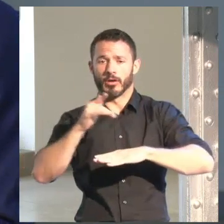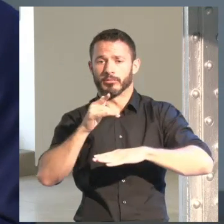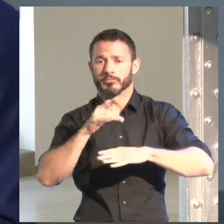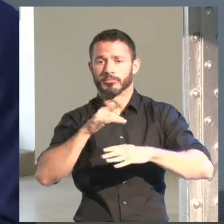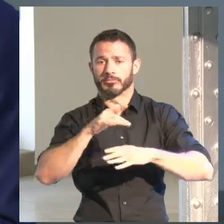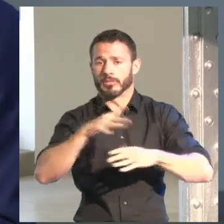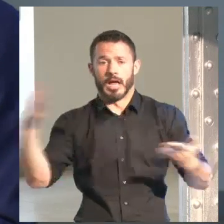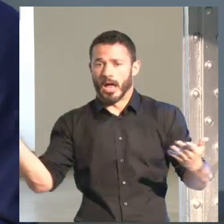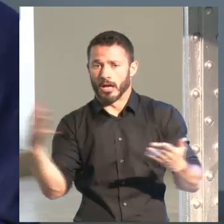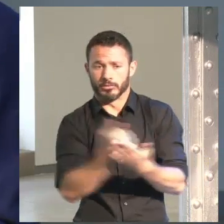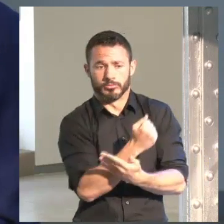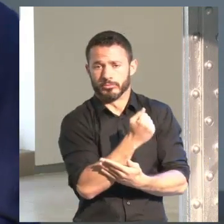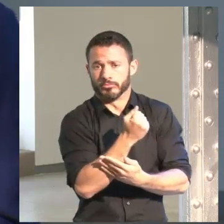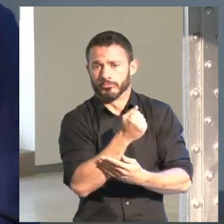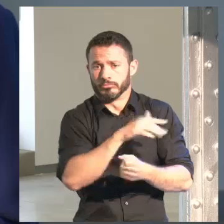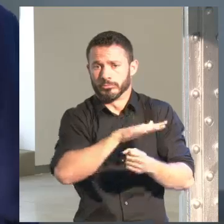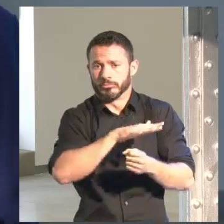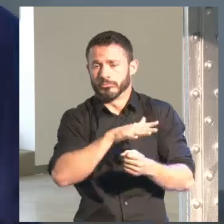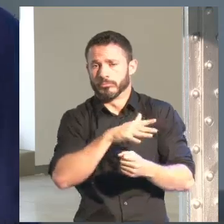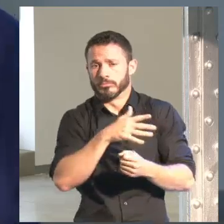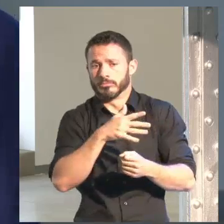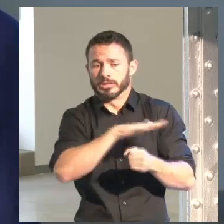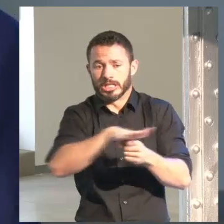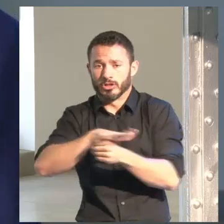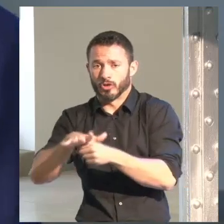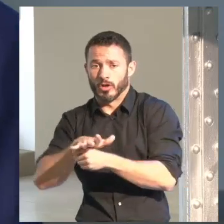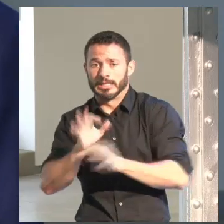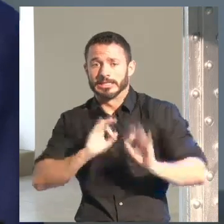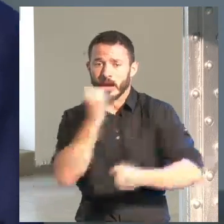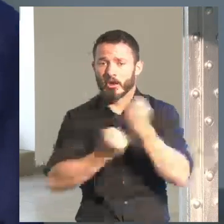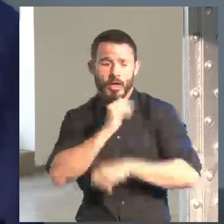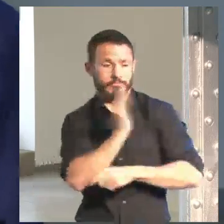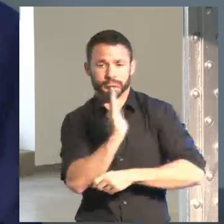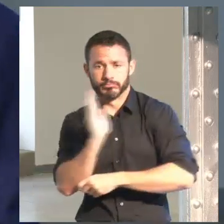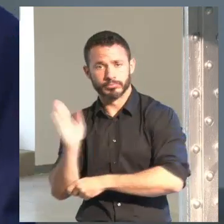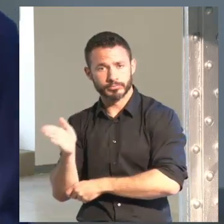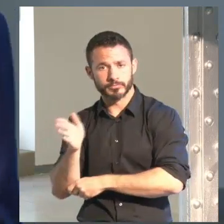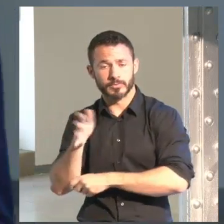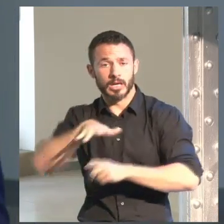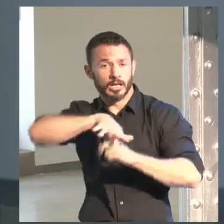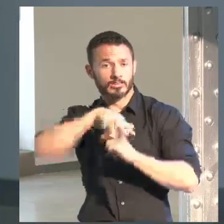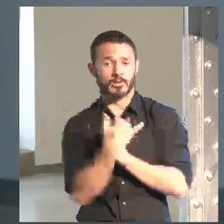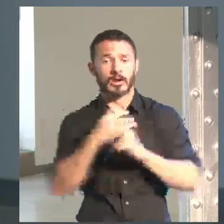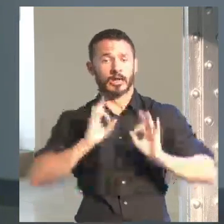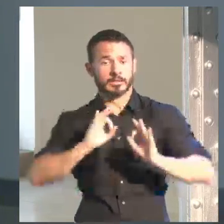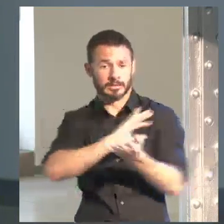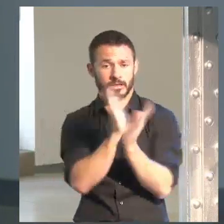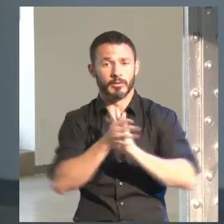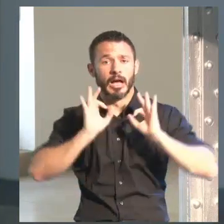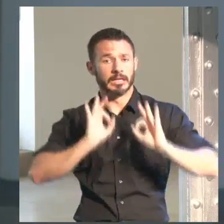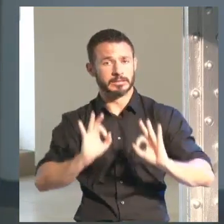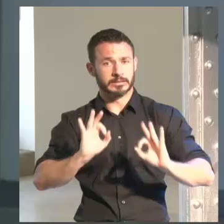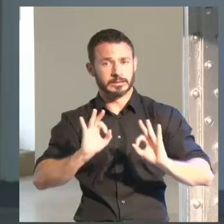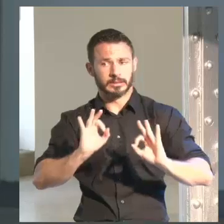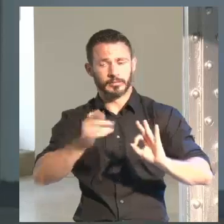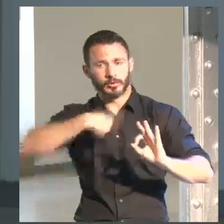afectando a todos los sectores de la economía. Y en ese contexto y en esa transformación para nosotros